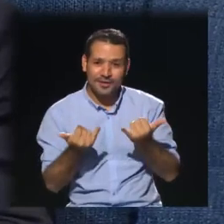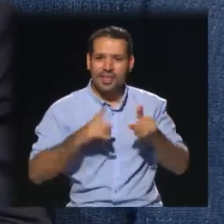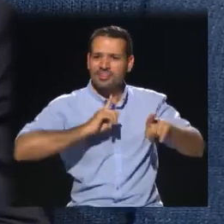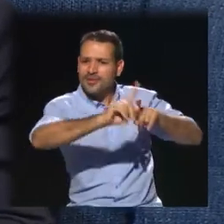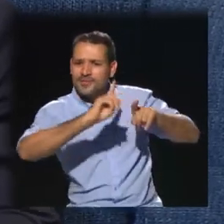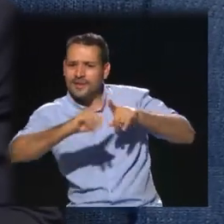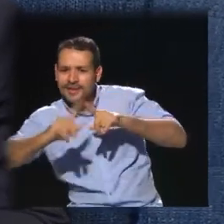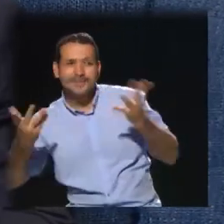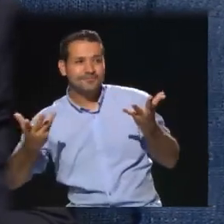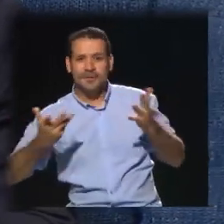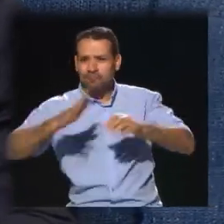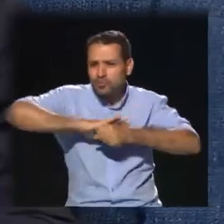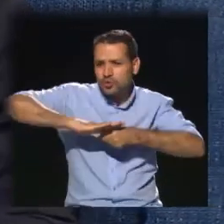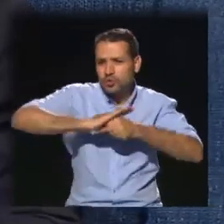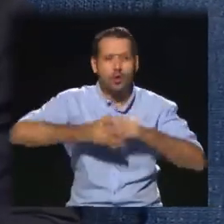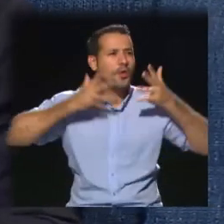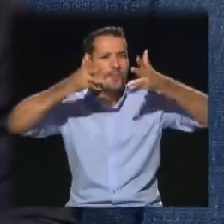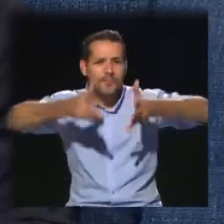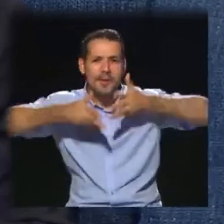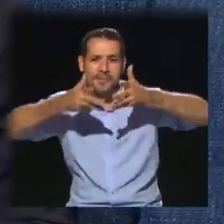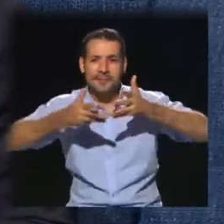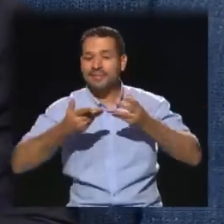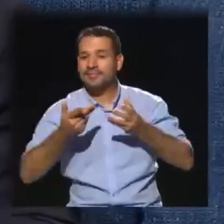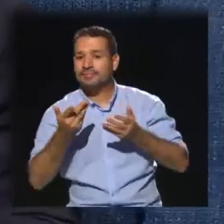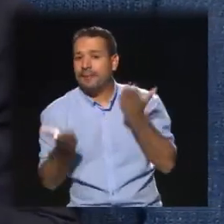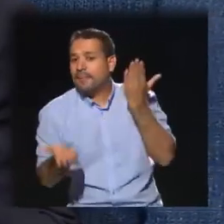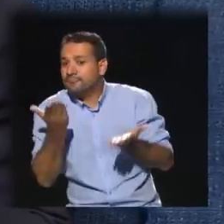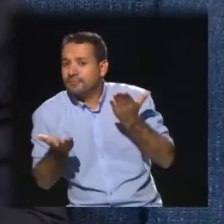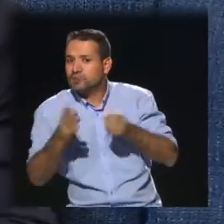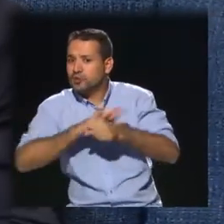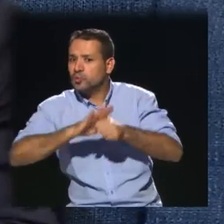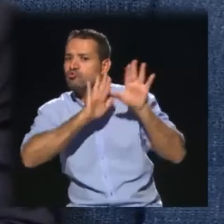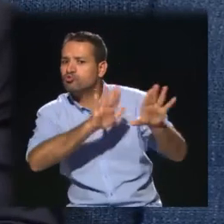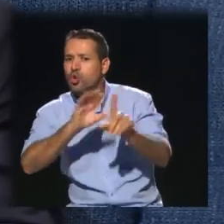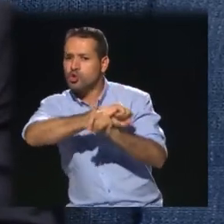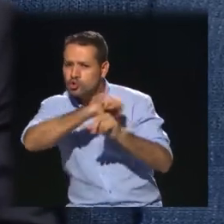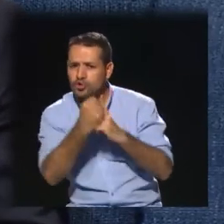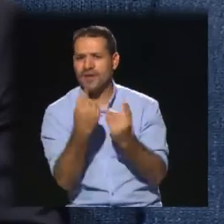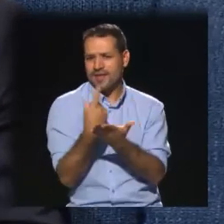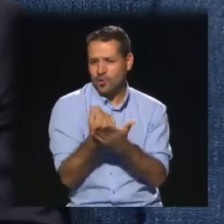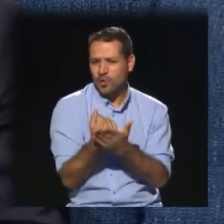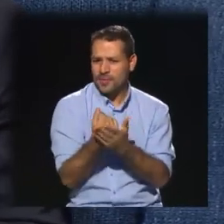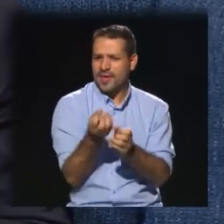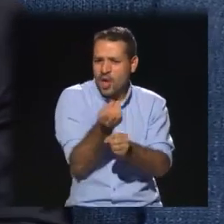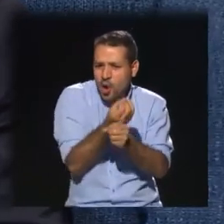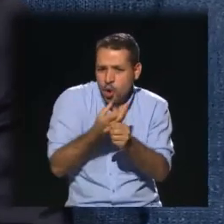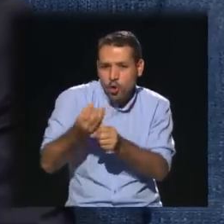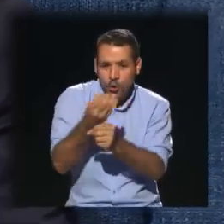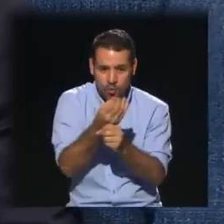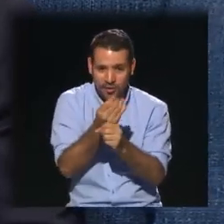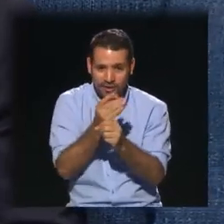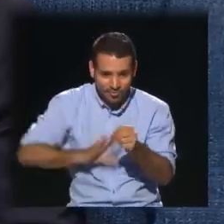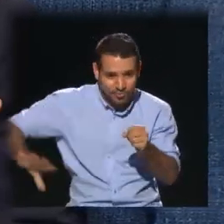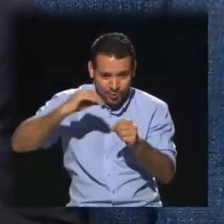múltiples realidades, ¿cierto? Porque dependiendo las comunas, dependiendo los barrios, dependiendo las realidades socioeconómicas de los estudiantes, así